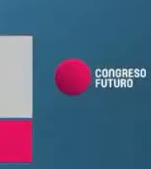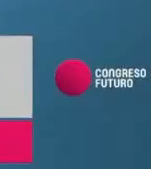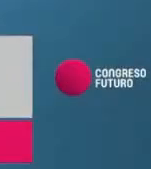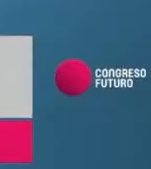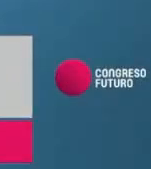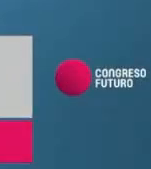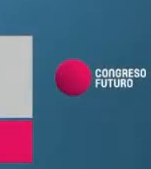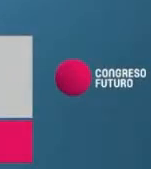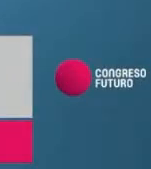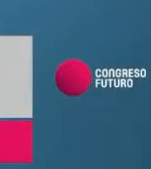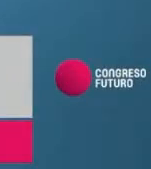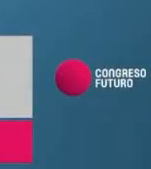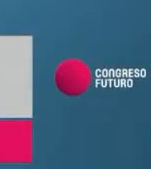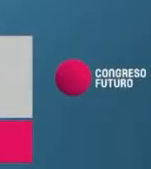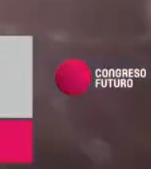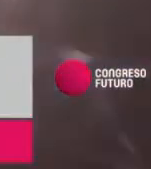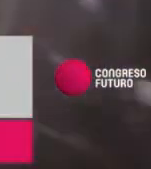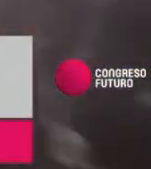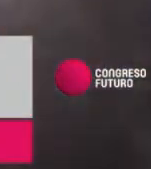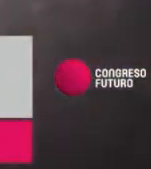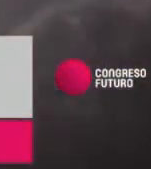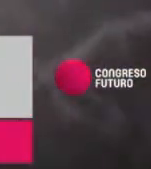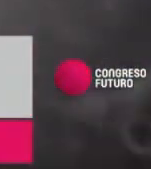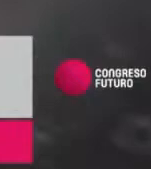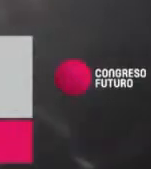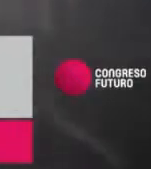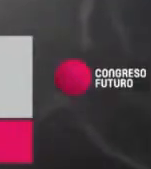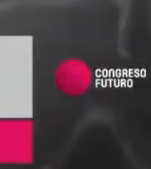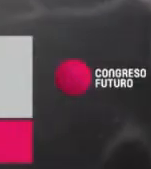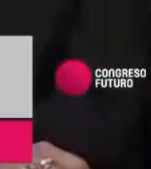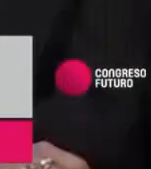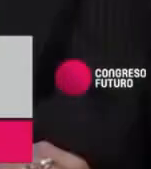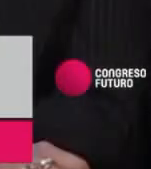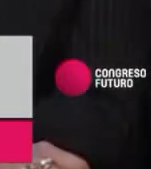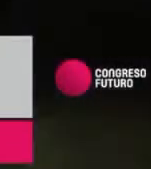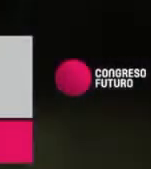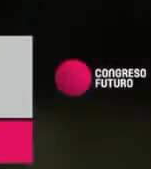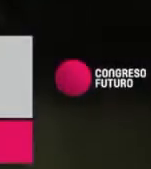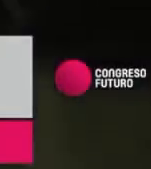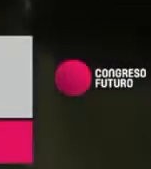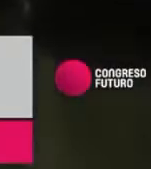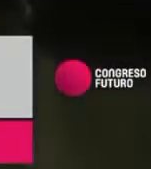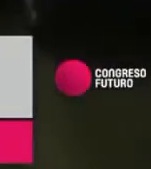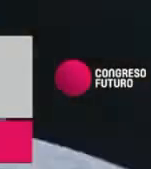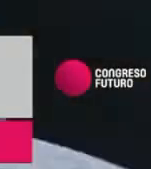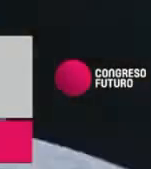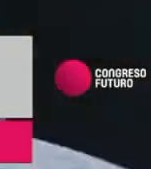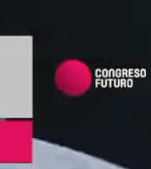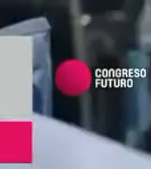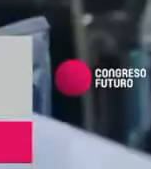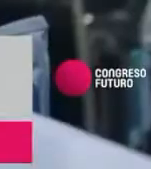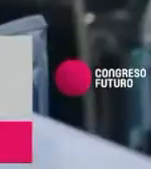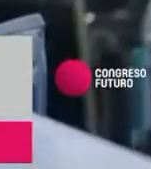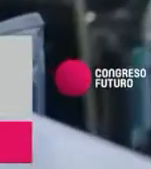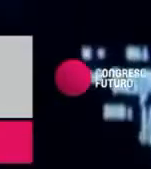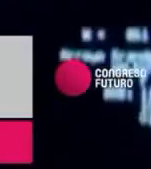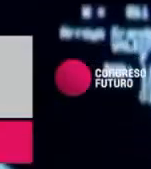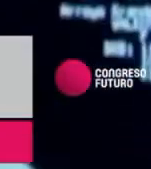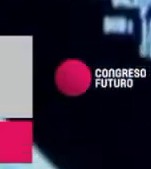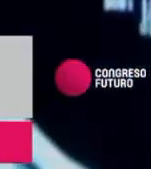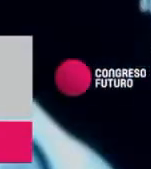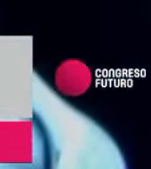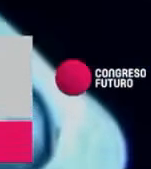que provocan drogas o sustancias altas en azúcares. Ahora, además, trabajan en un nuevo proyecto de ley que regula